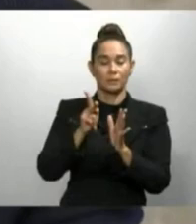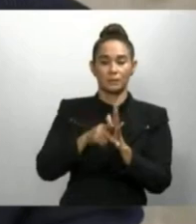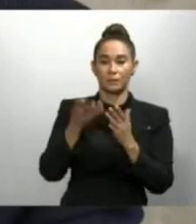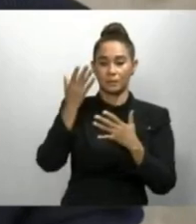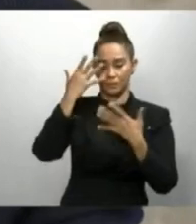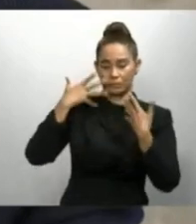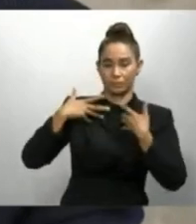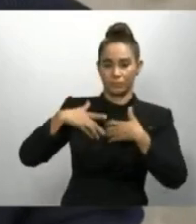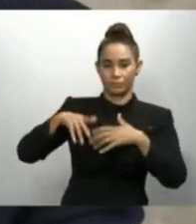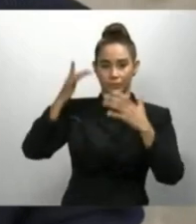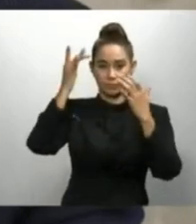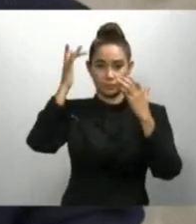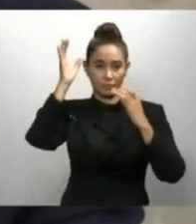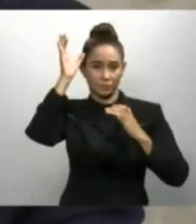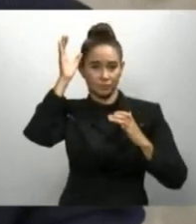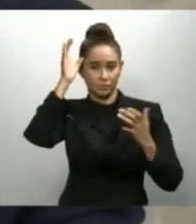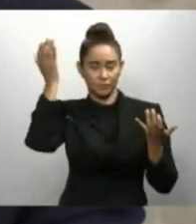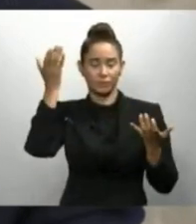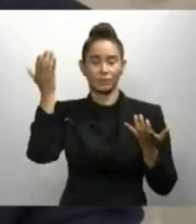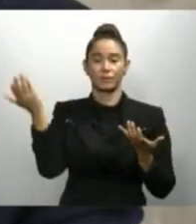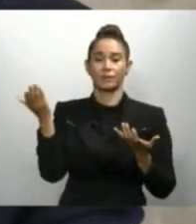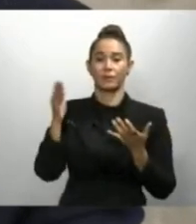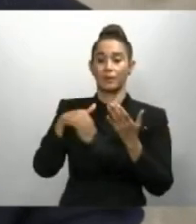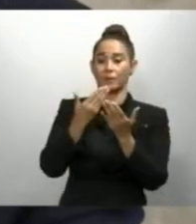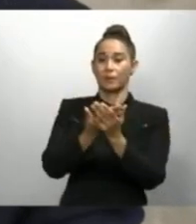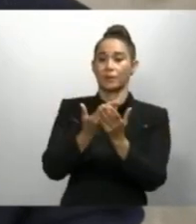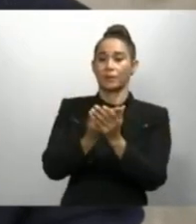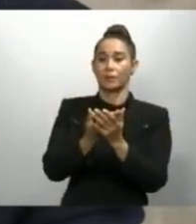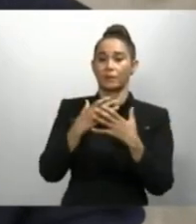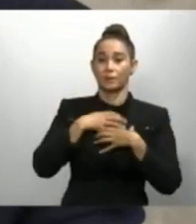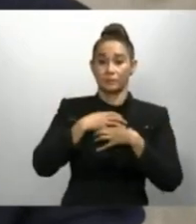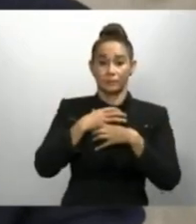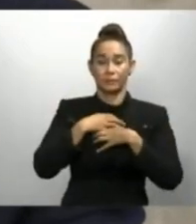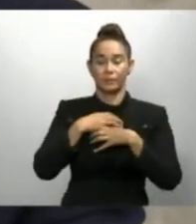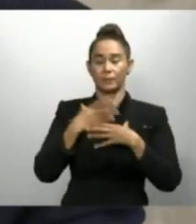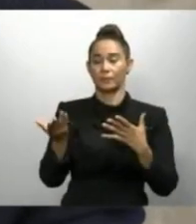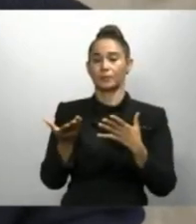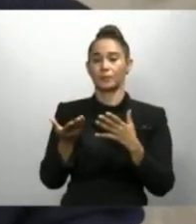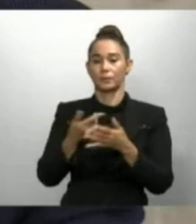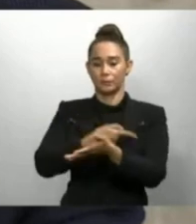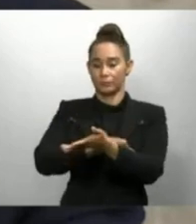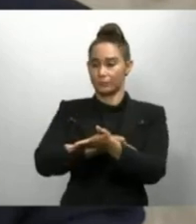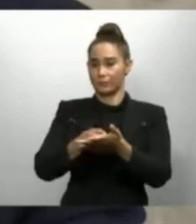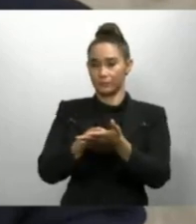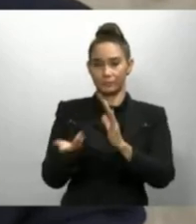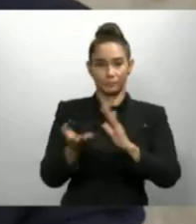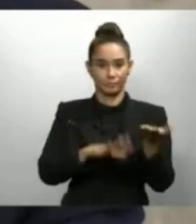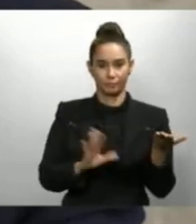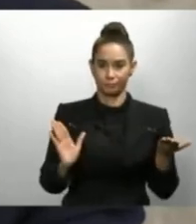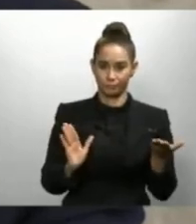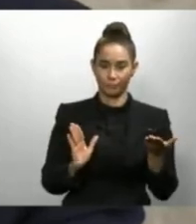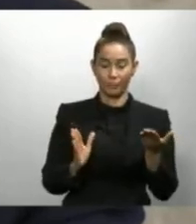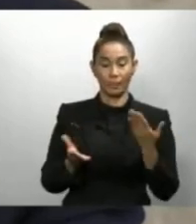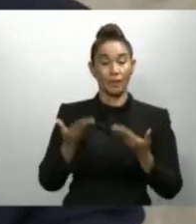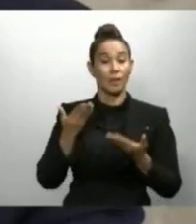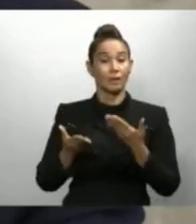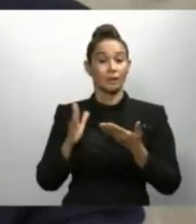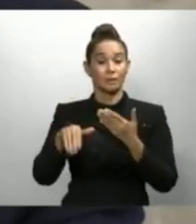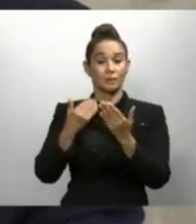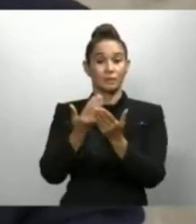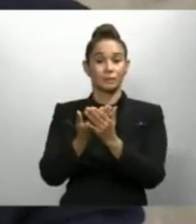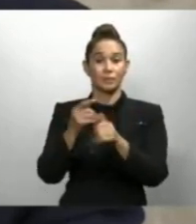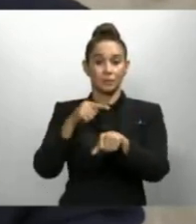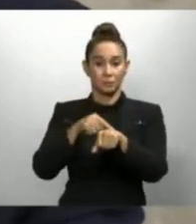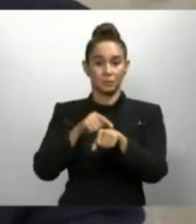metabólico con daño cerebral y entran directamente a ventilación mecánica y hemodiálisis. Lo demás, si llegan a tiempo, han